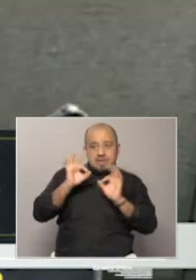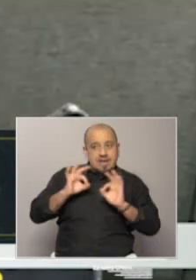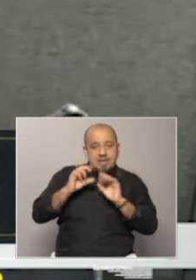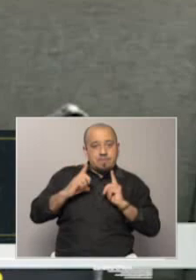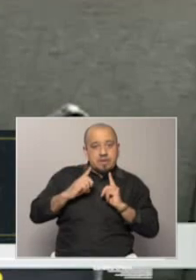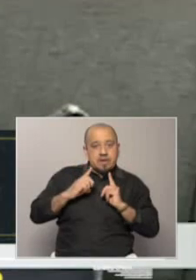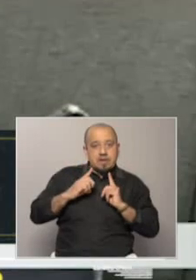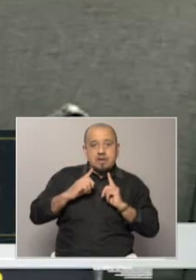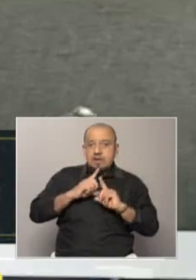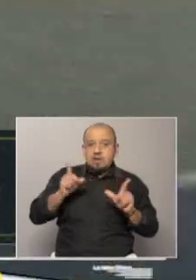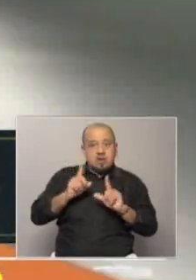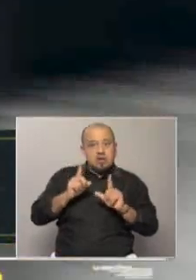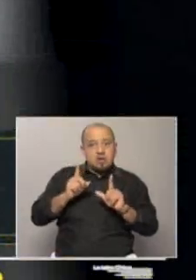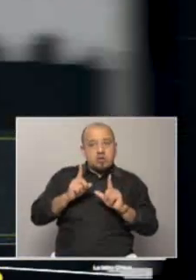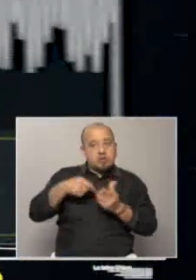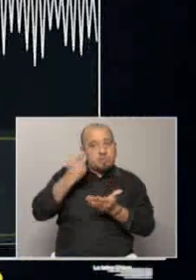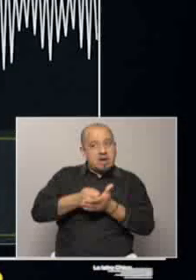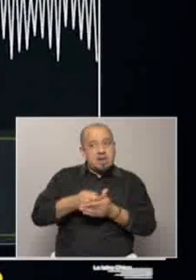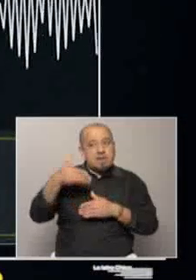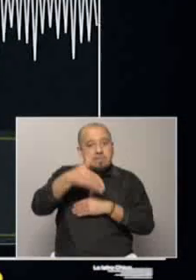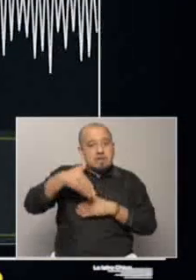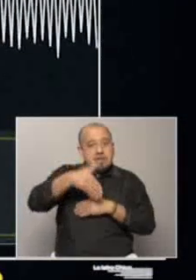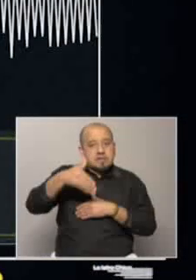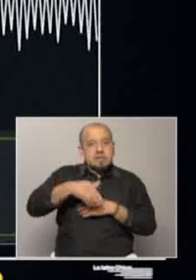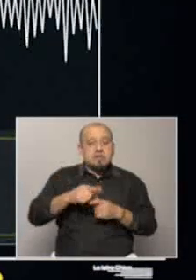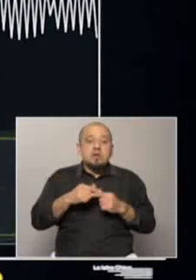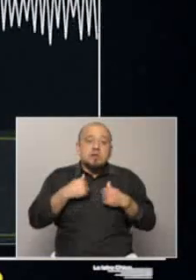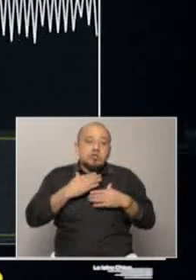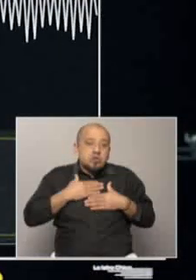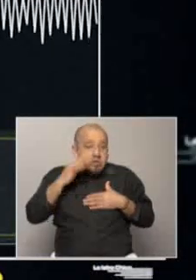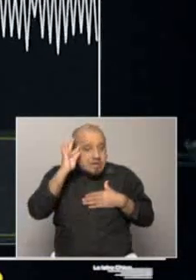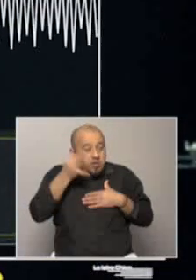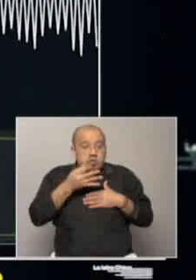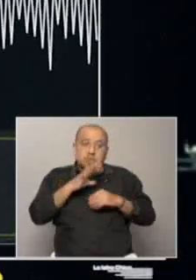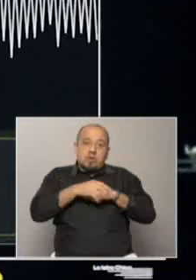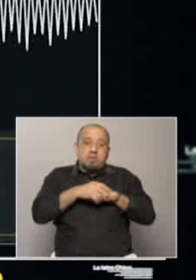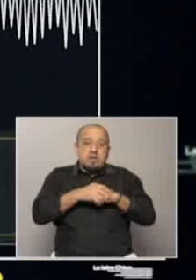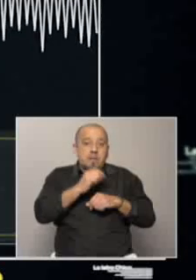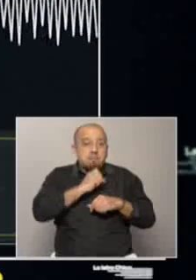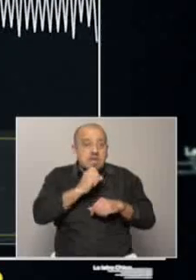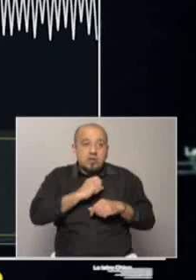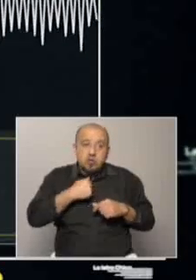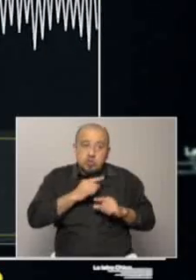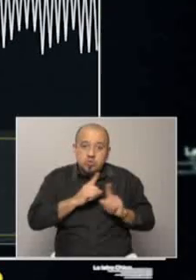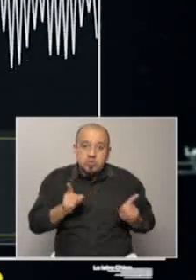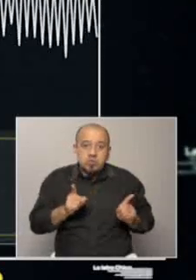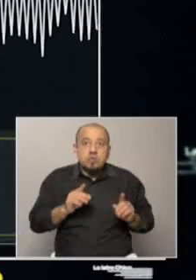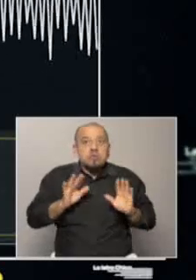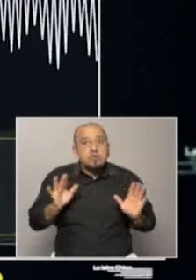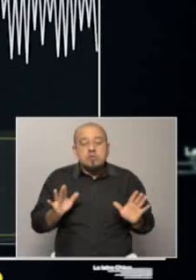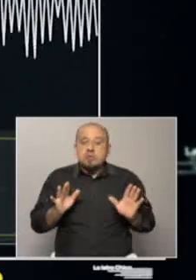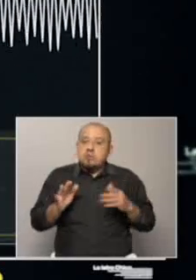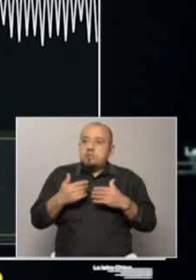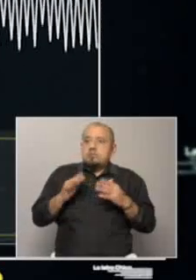No se paga por la militancia. Creo que soy una buena amiga, que no miento, así se me venga el mundo